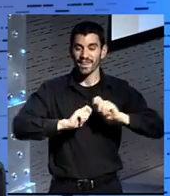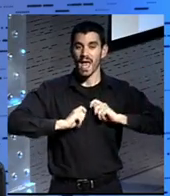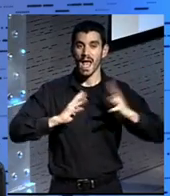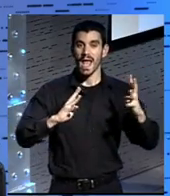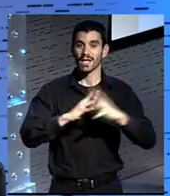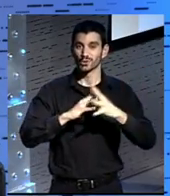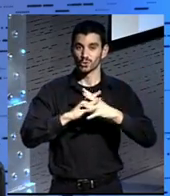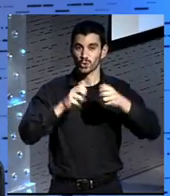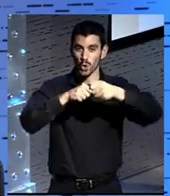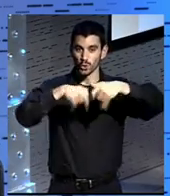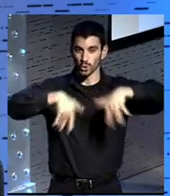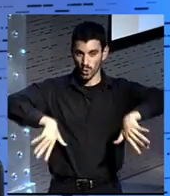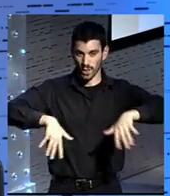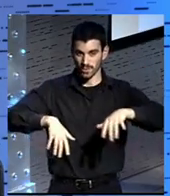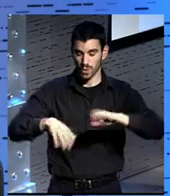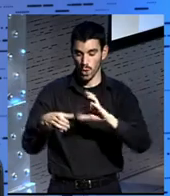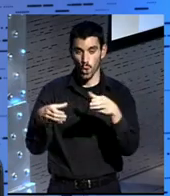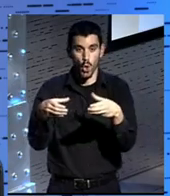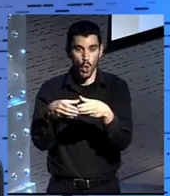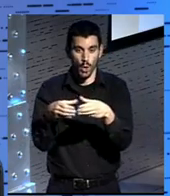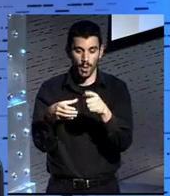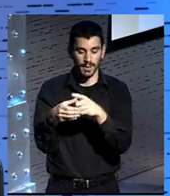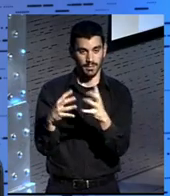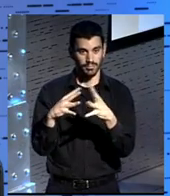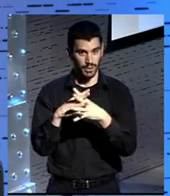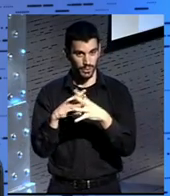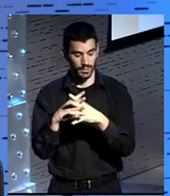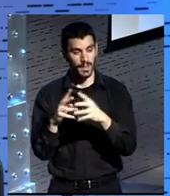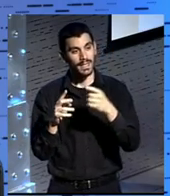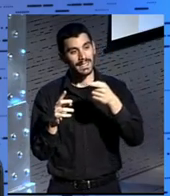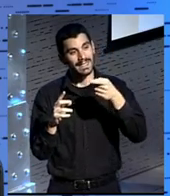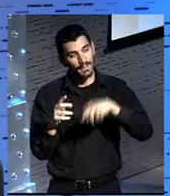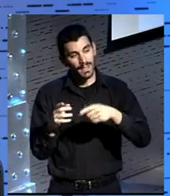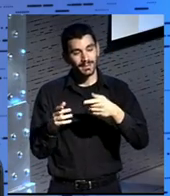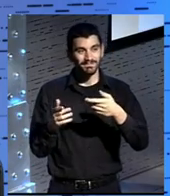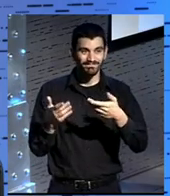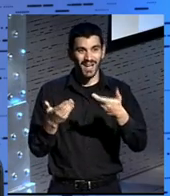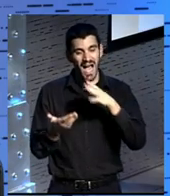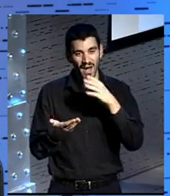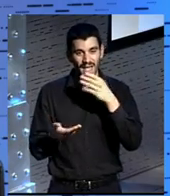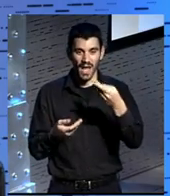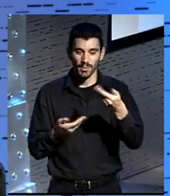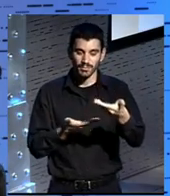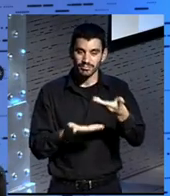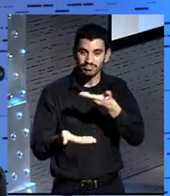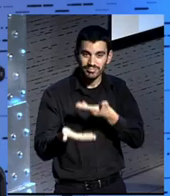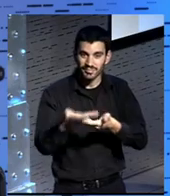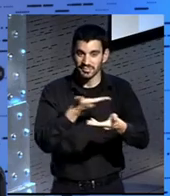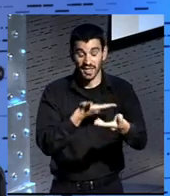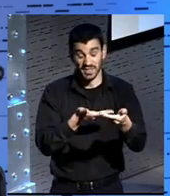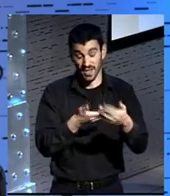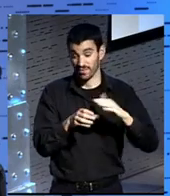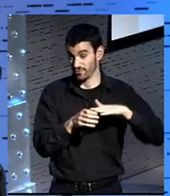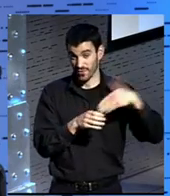equipos comerciales y ya no tanto sirven de puntos de transacción. Las transacciones efectivamente se han movilizado muchas fuera